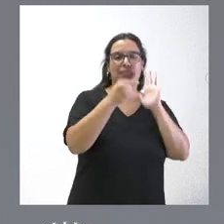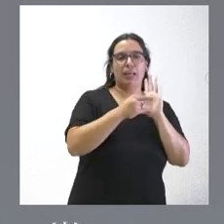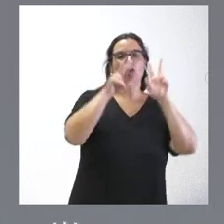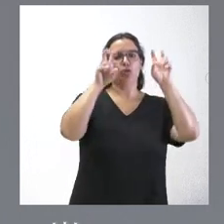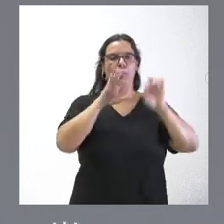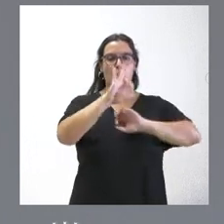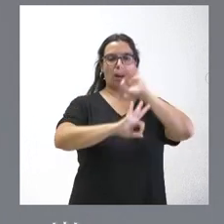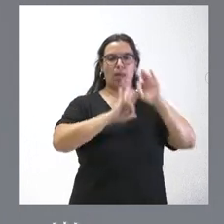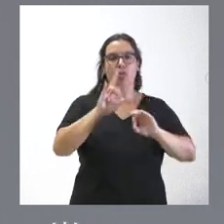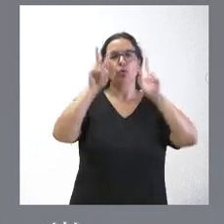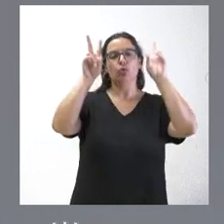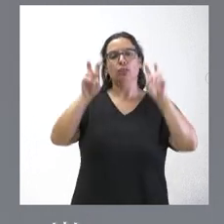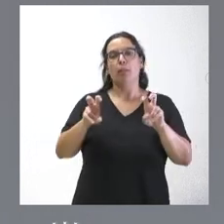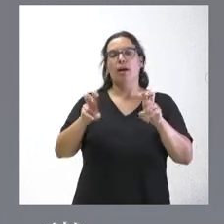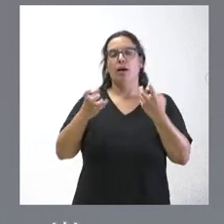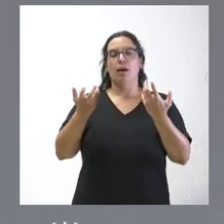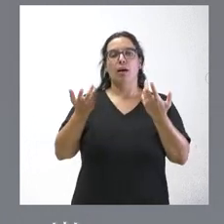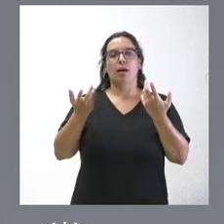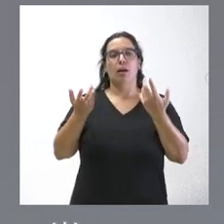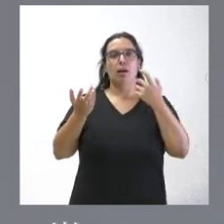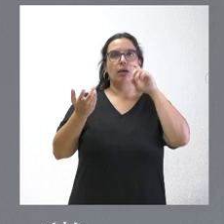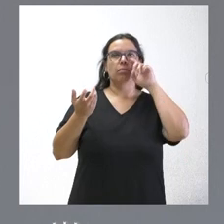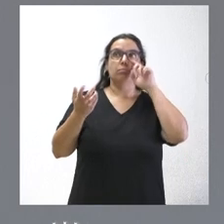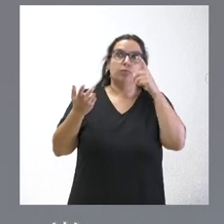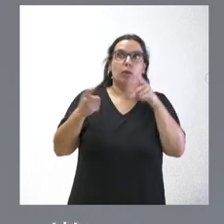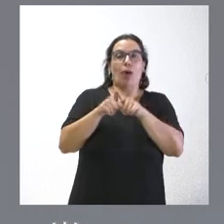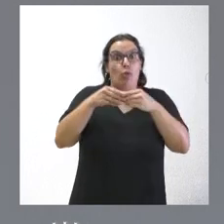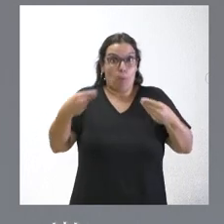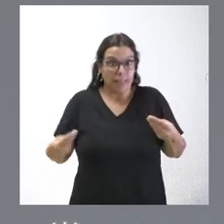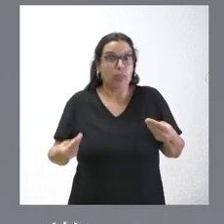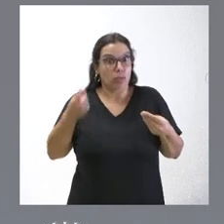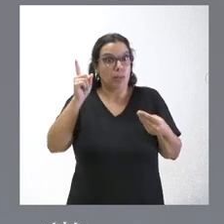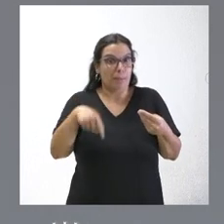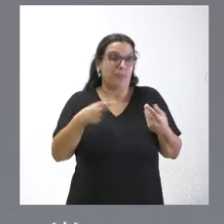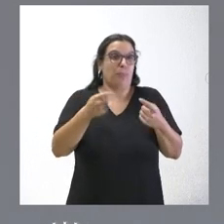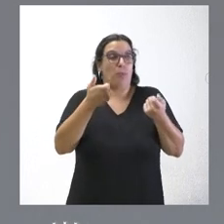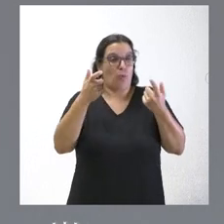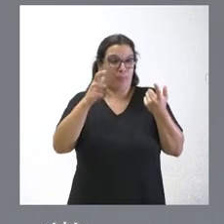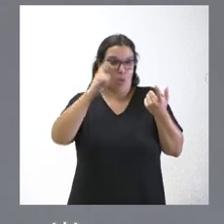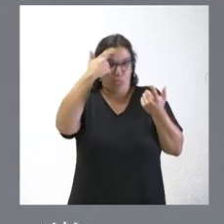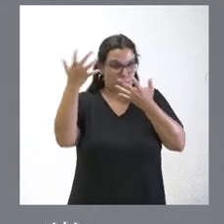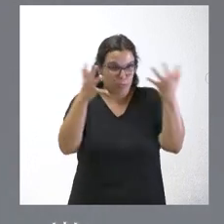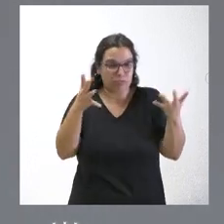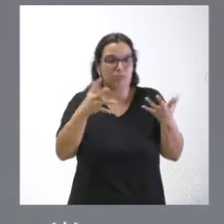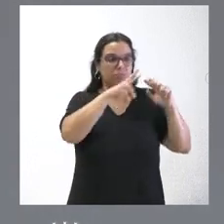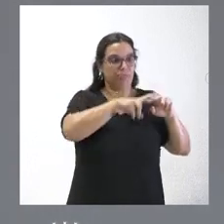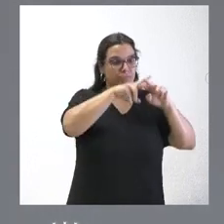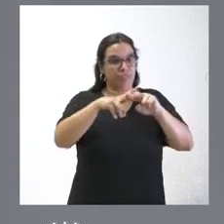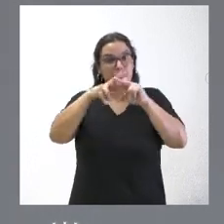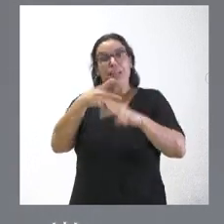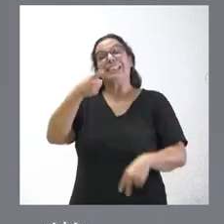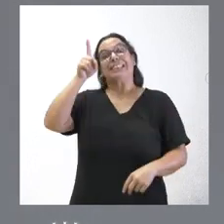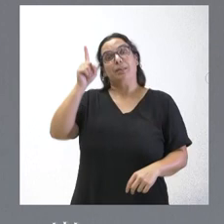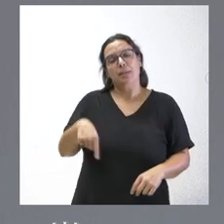vista organizativo el punto de vista permítanme documental Por decirlo de alguna manera pero